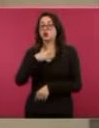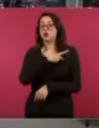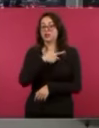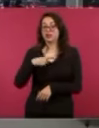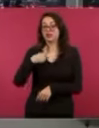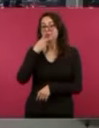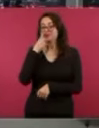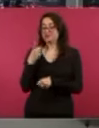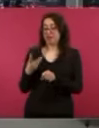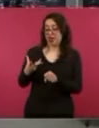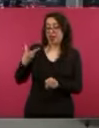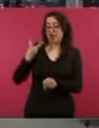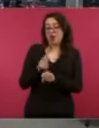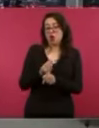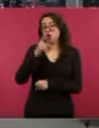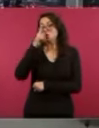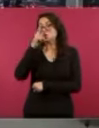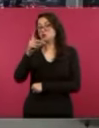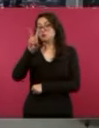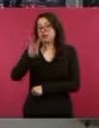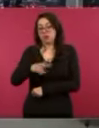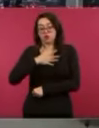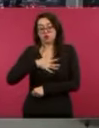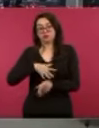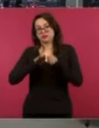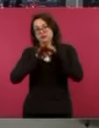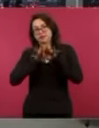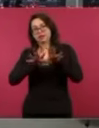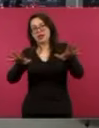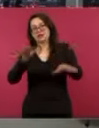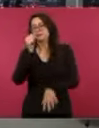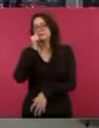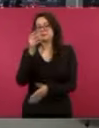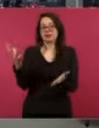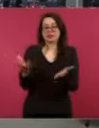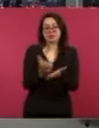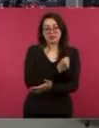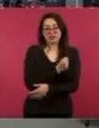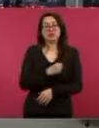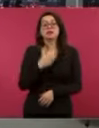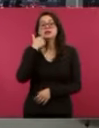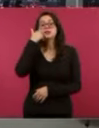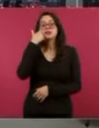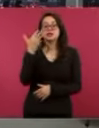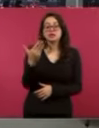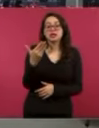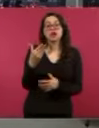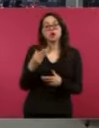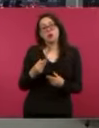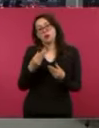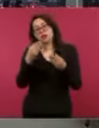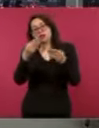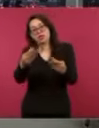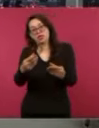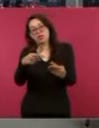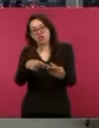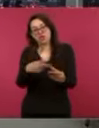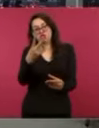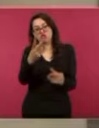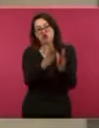Pues bien, primero que nada, quiero regalarle estos dos libros que le envían, se los dejo con Jesús, de